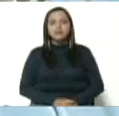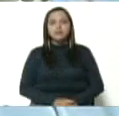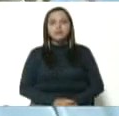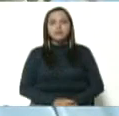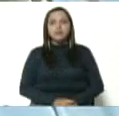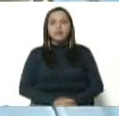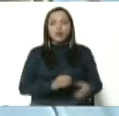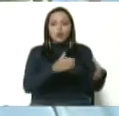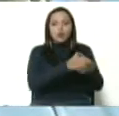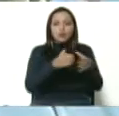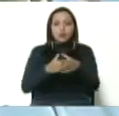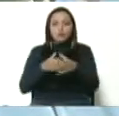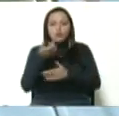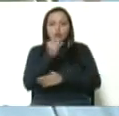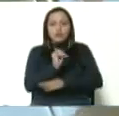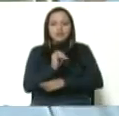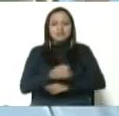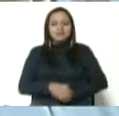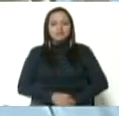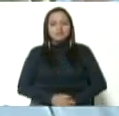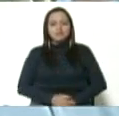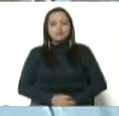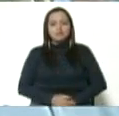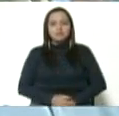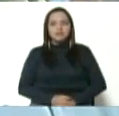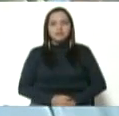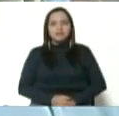organismos crediticios como el INAPIMI